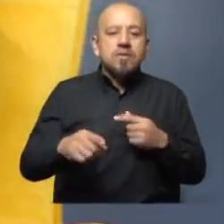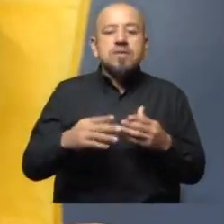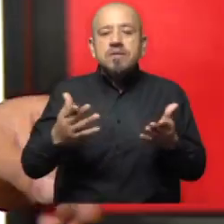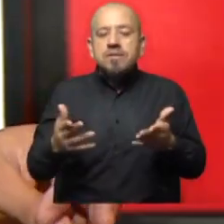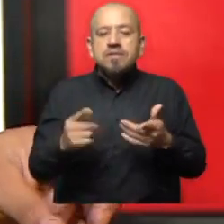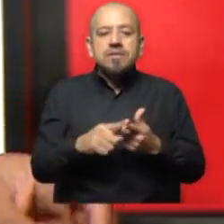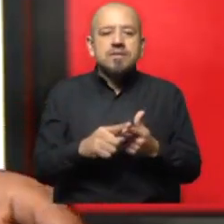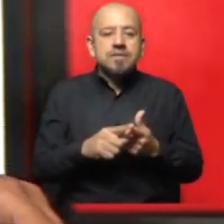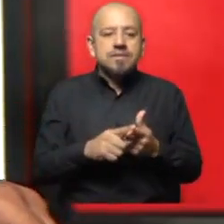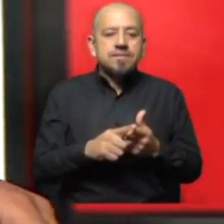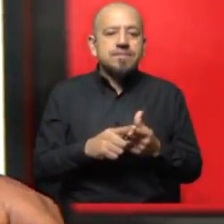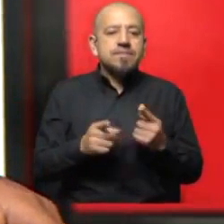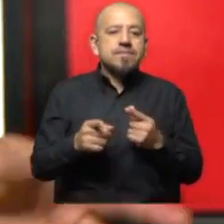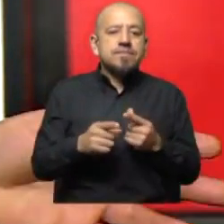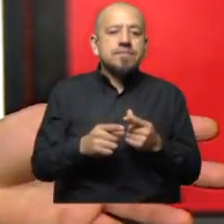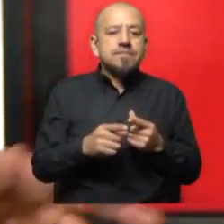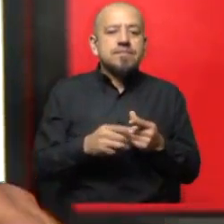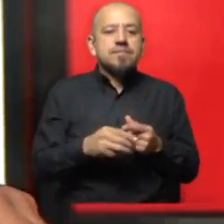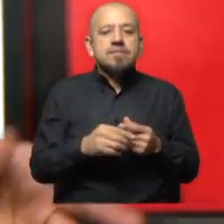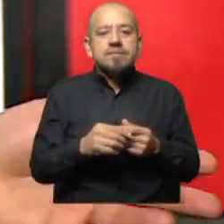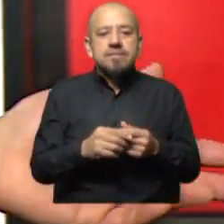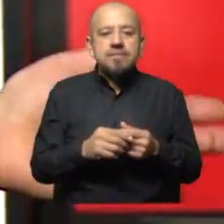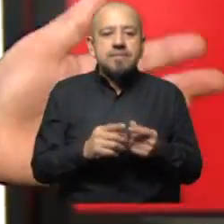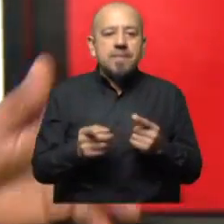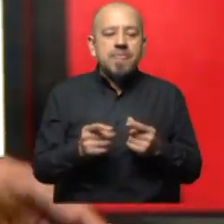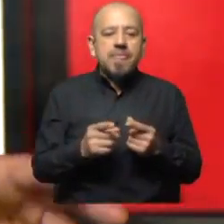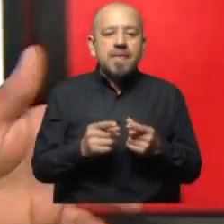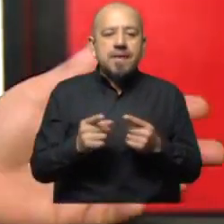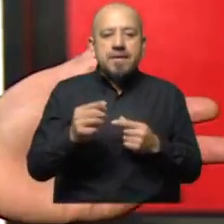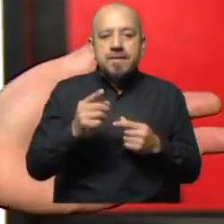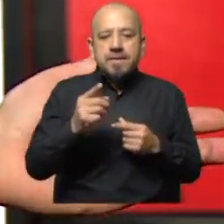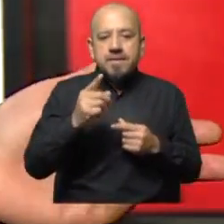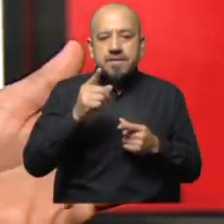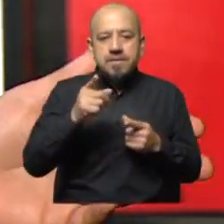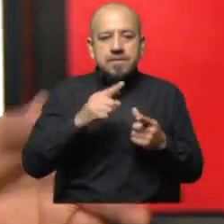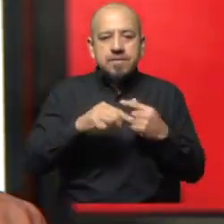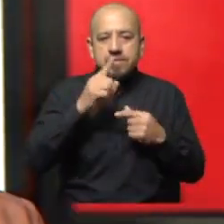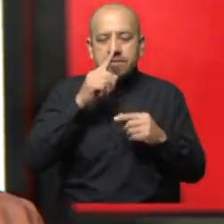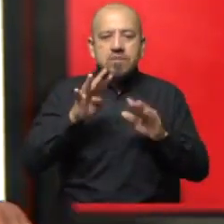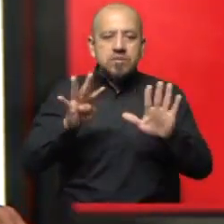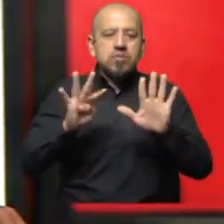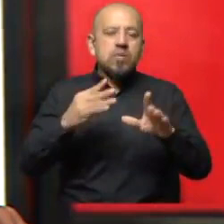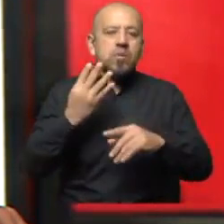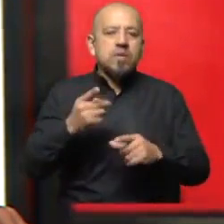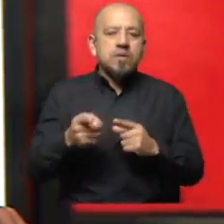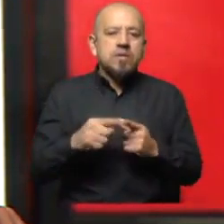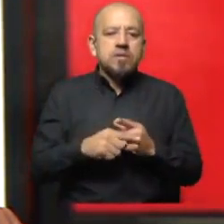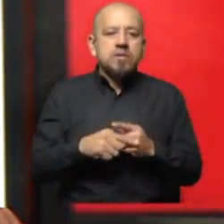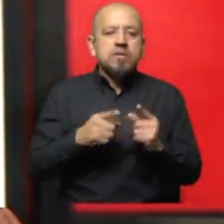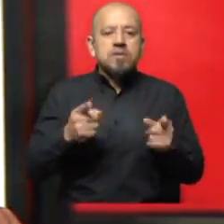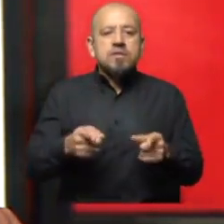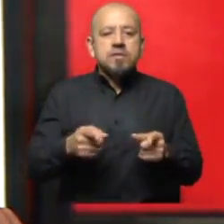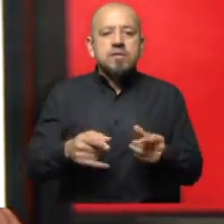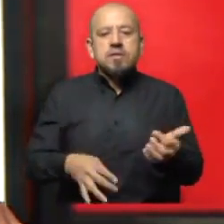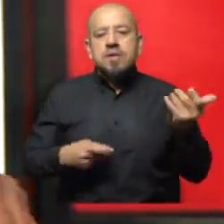parece si en la época de los grapo estamos hablando de año 94 por ahí y con esa guitarra